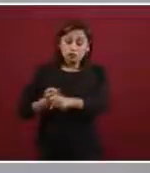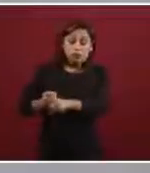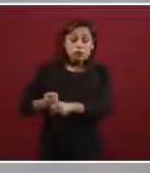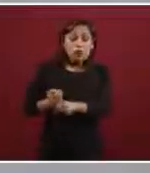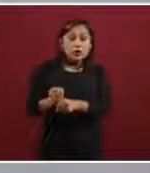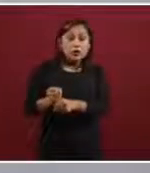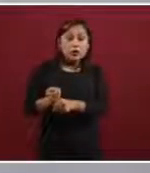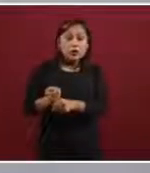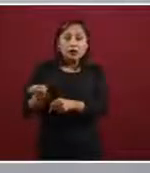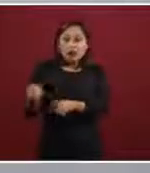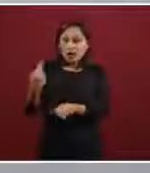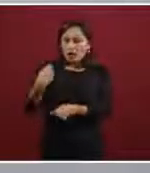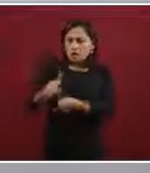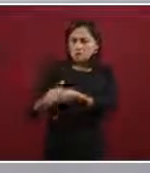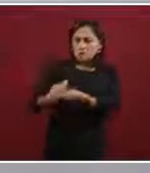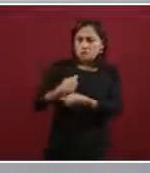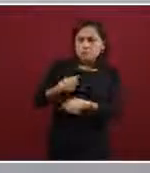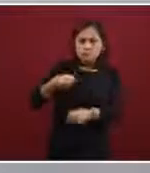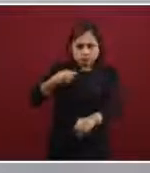violencia